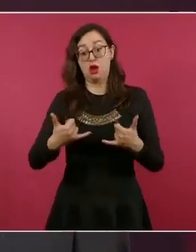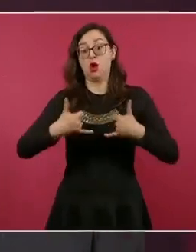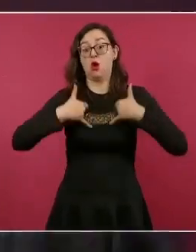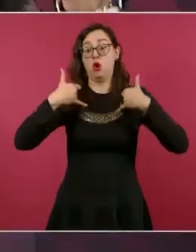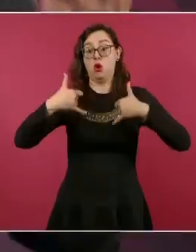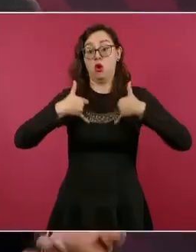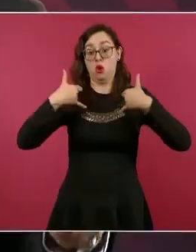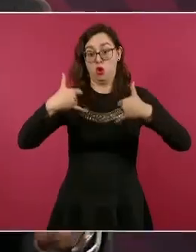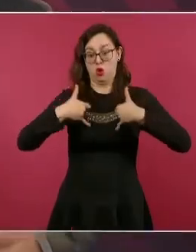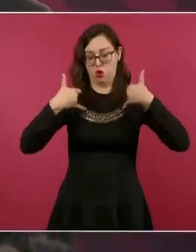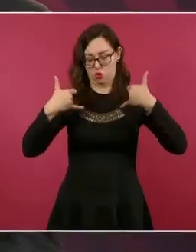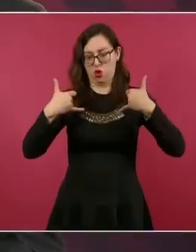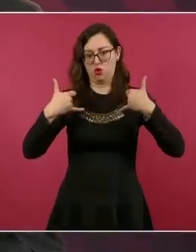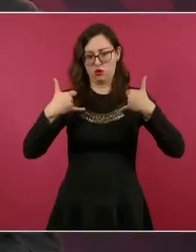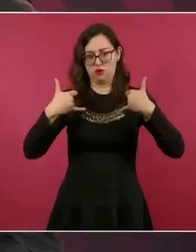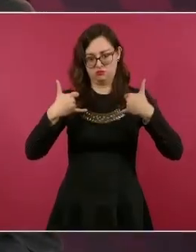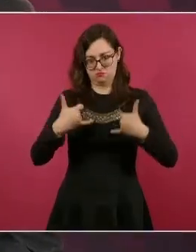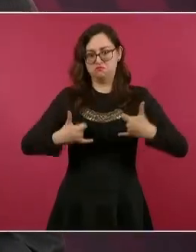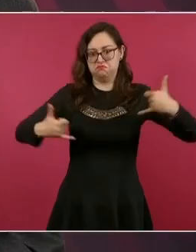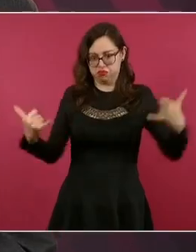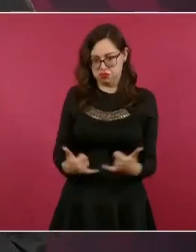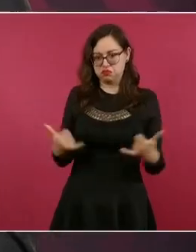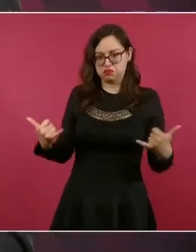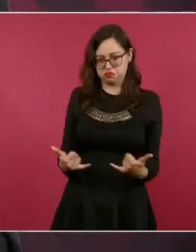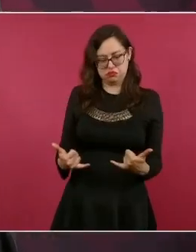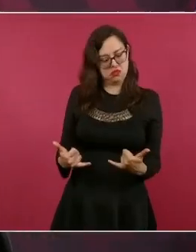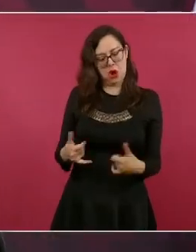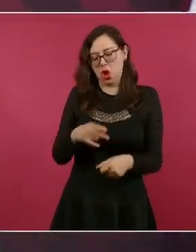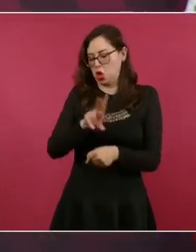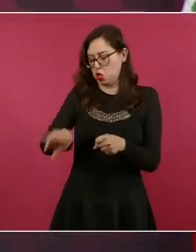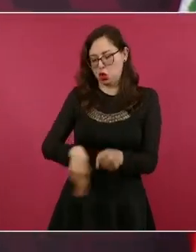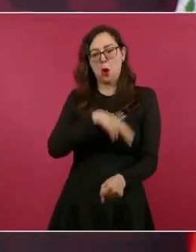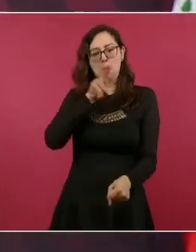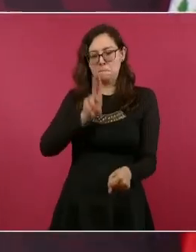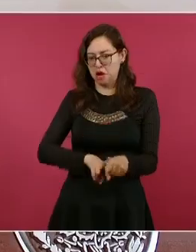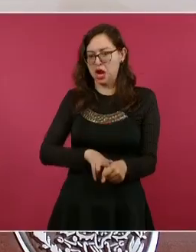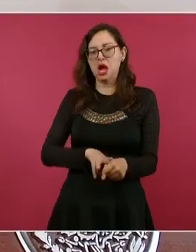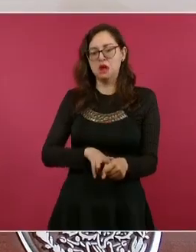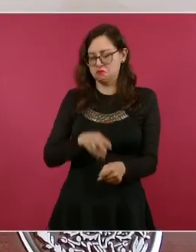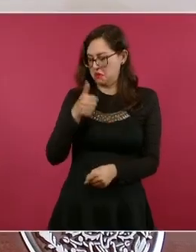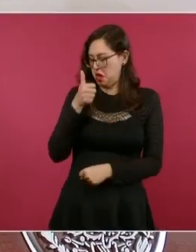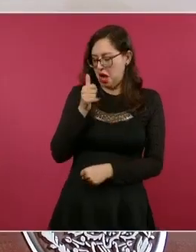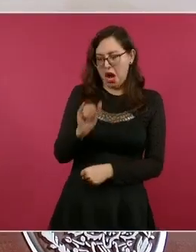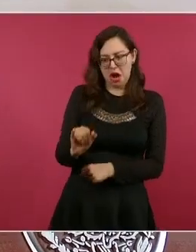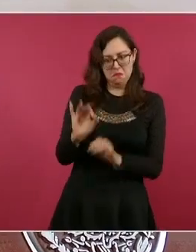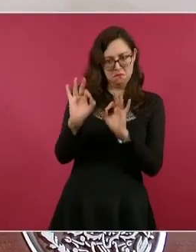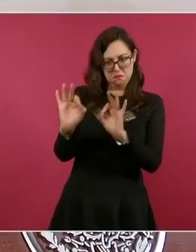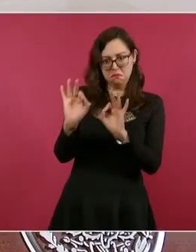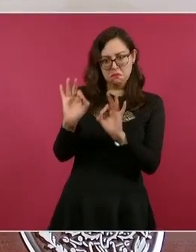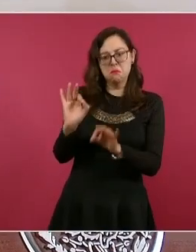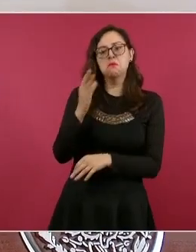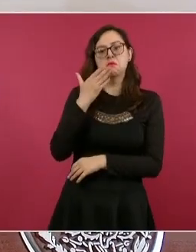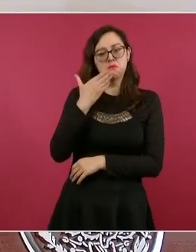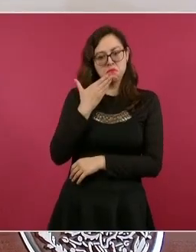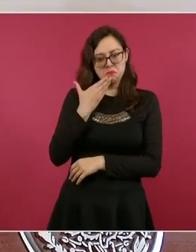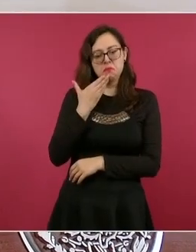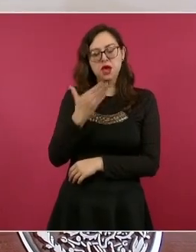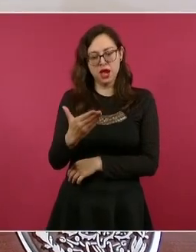porque ser joven y no ser revolucionario es una contradicción.